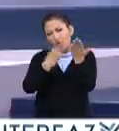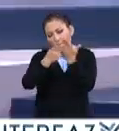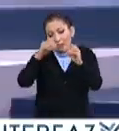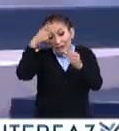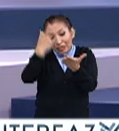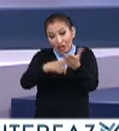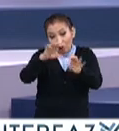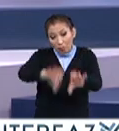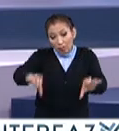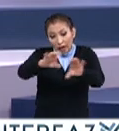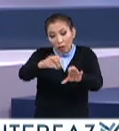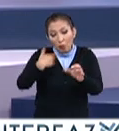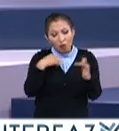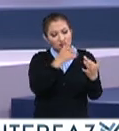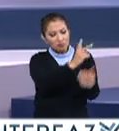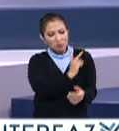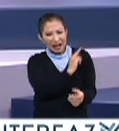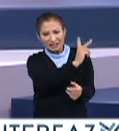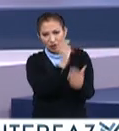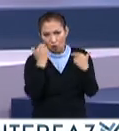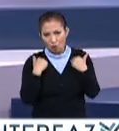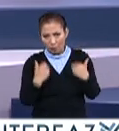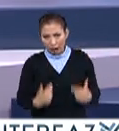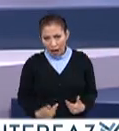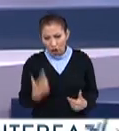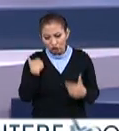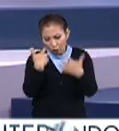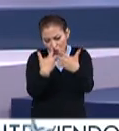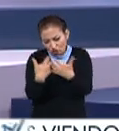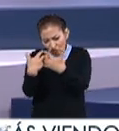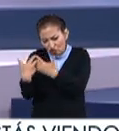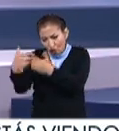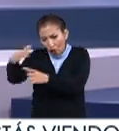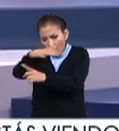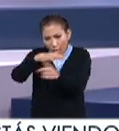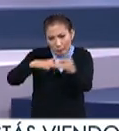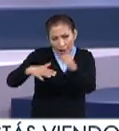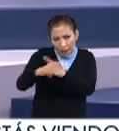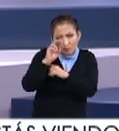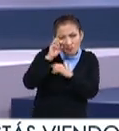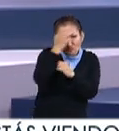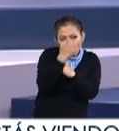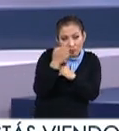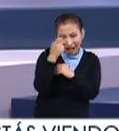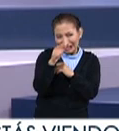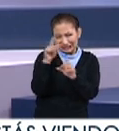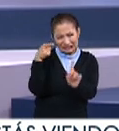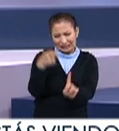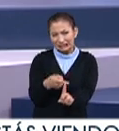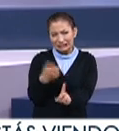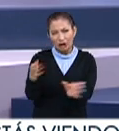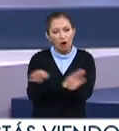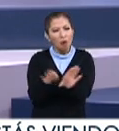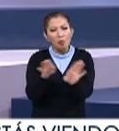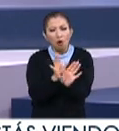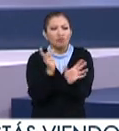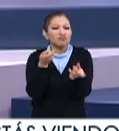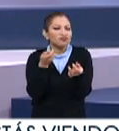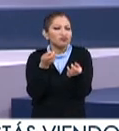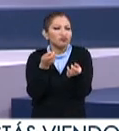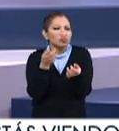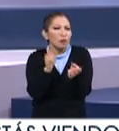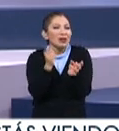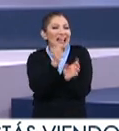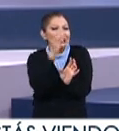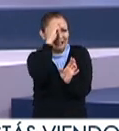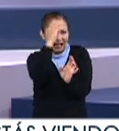comporte como nos comportaríamos los humanos en ciertos entornos, ¿no? Digamos, esa es esencial, digamos, una definición informal